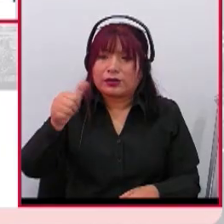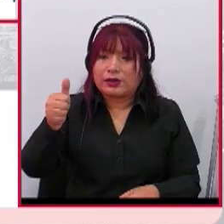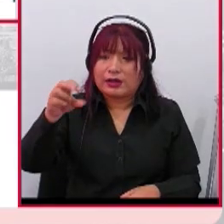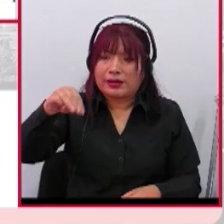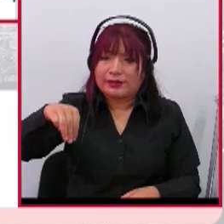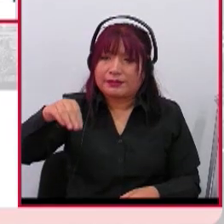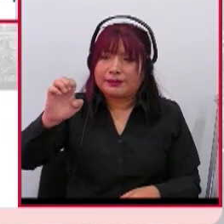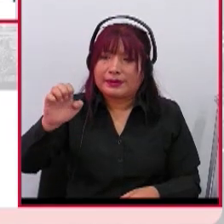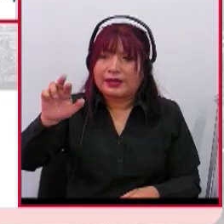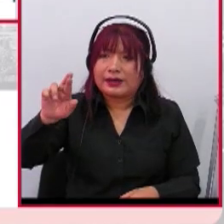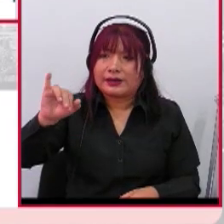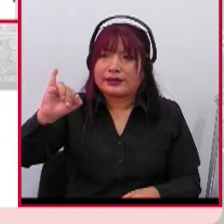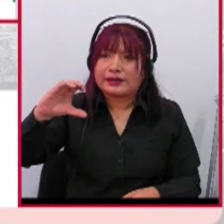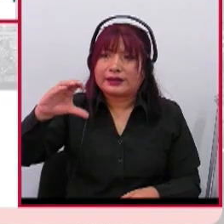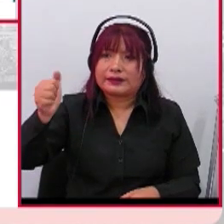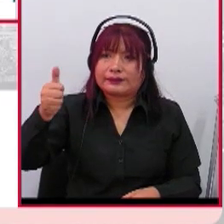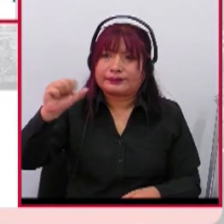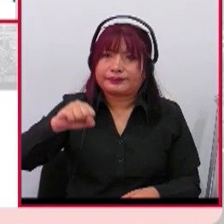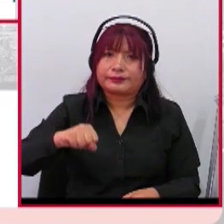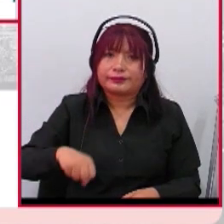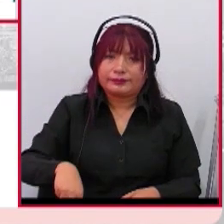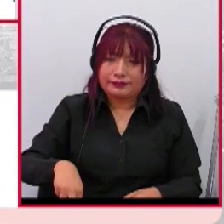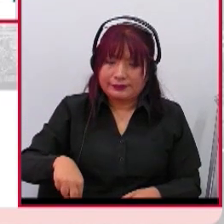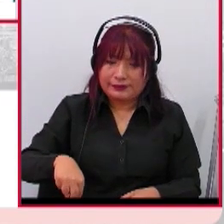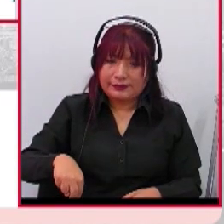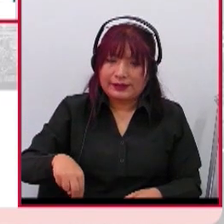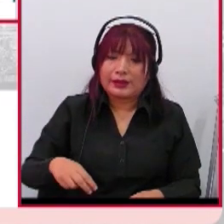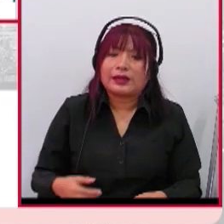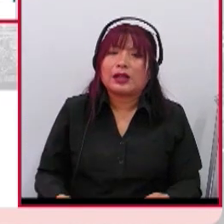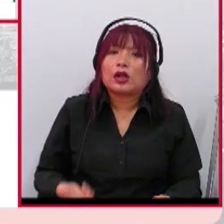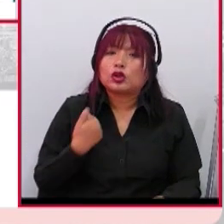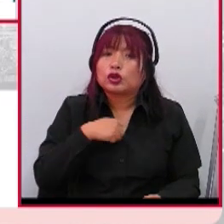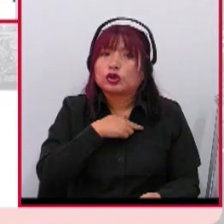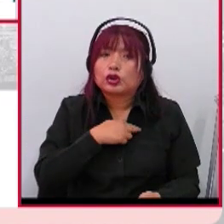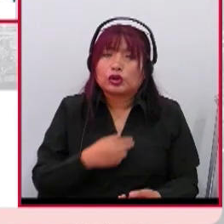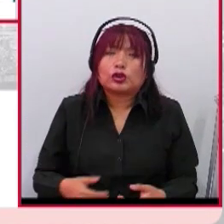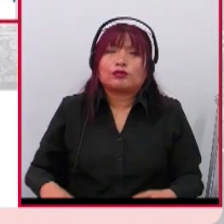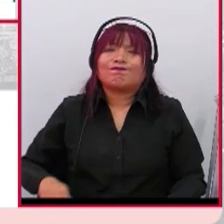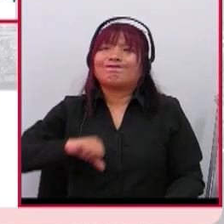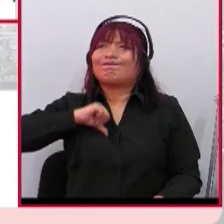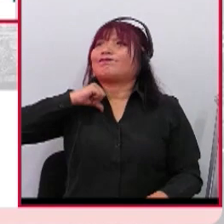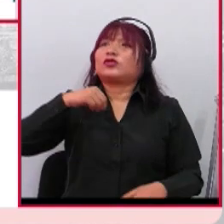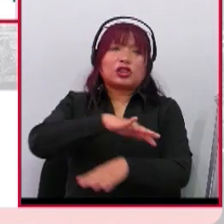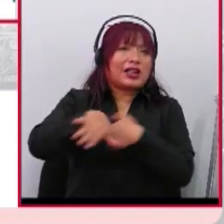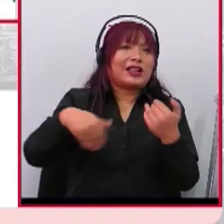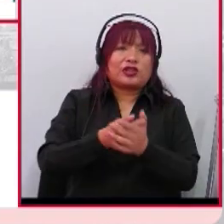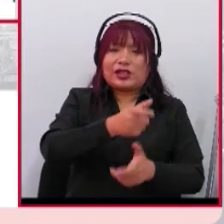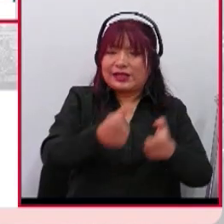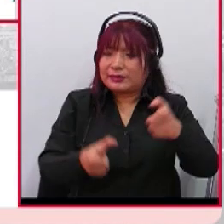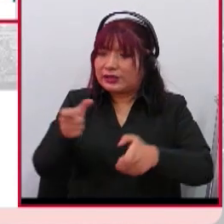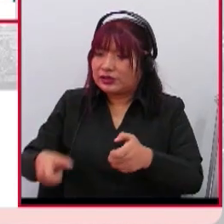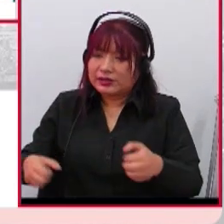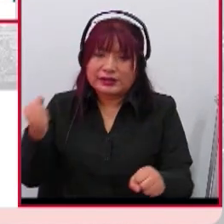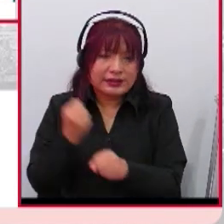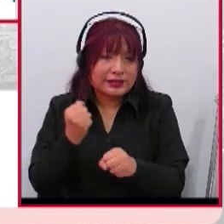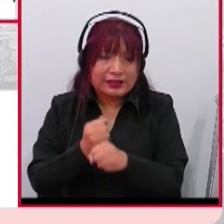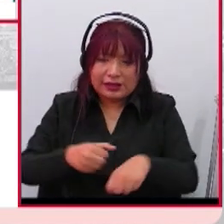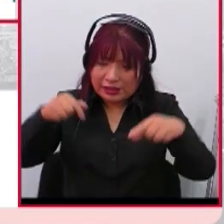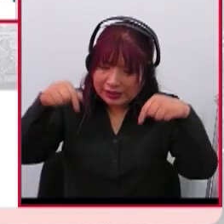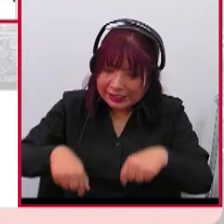Somos orgullosos de los jóvenes que actualmente ya vienen operando la planta de molibdeno. Desarrollamos estos operadores desde cero.